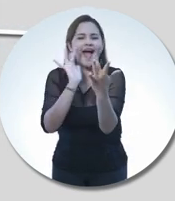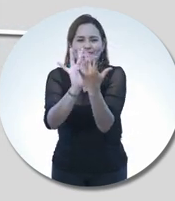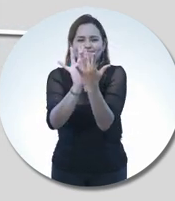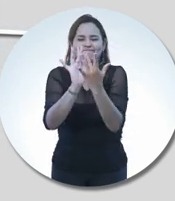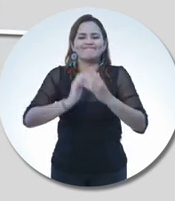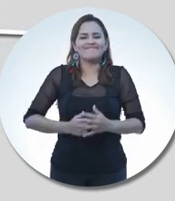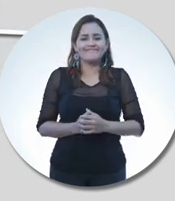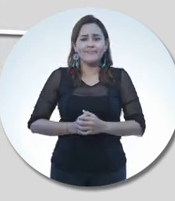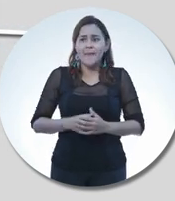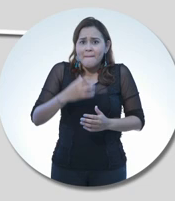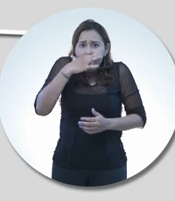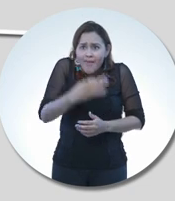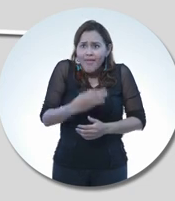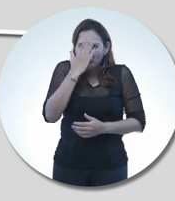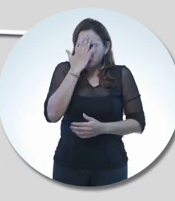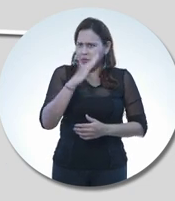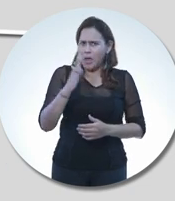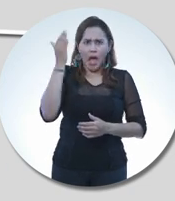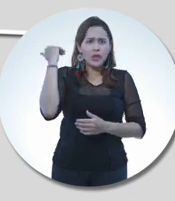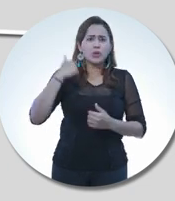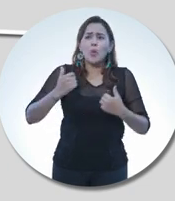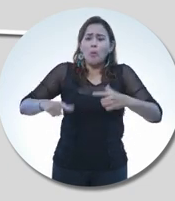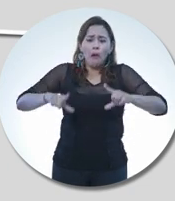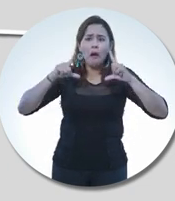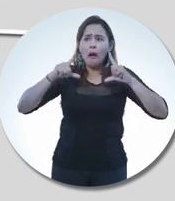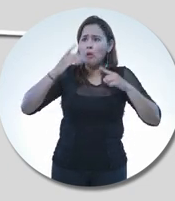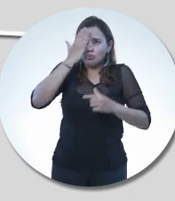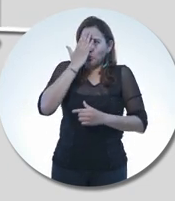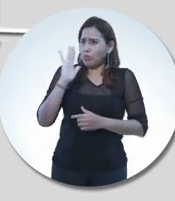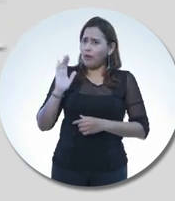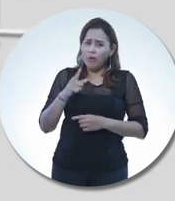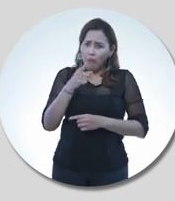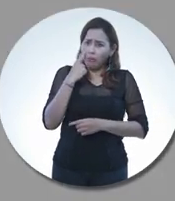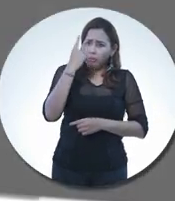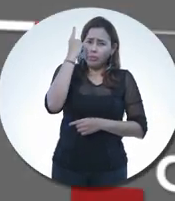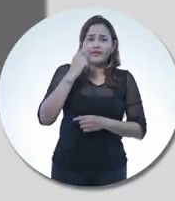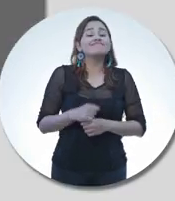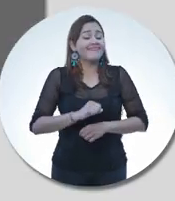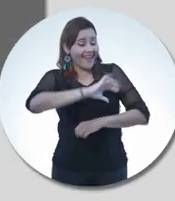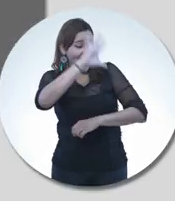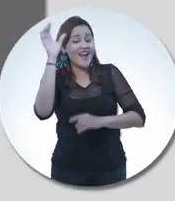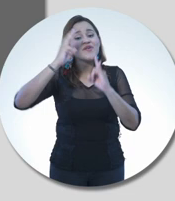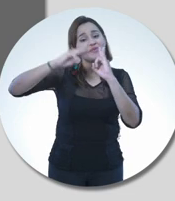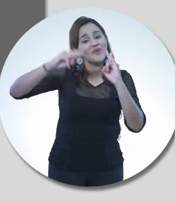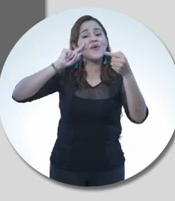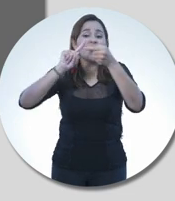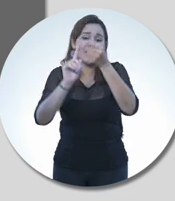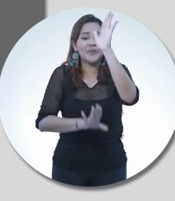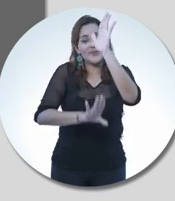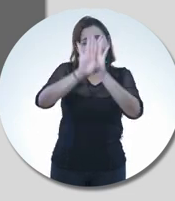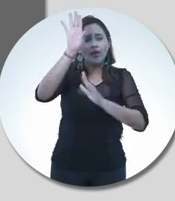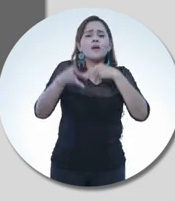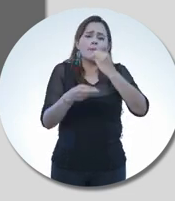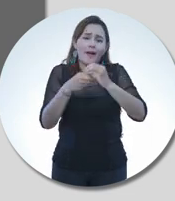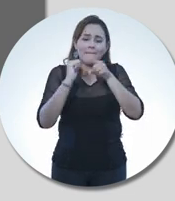y perdí interior cuando yo me era de no habían tantas opciones siempre estamos creciendo también se realizan prácticas con